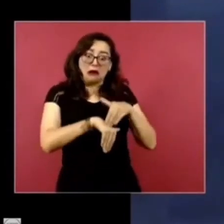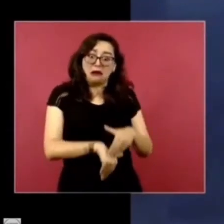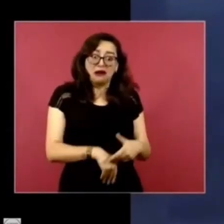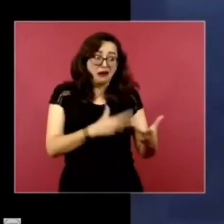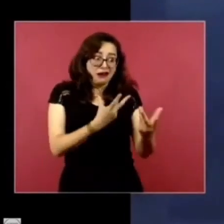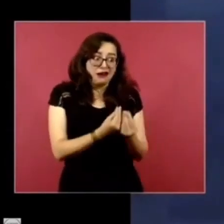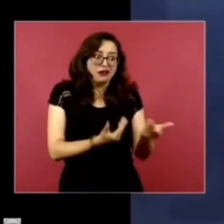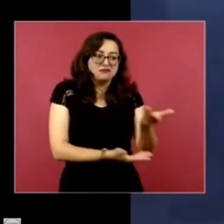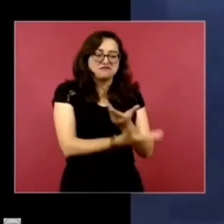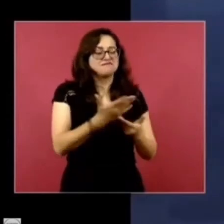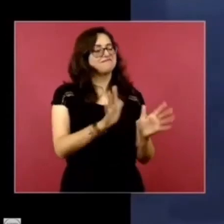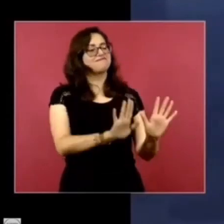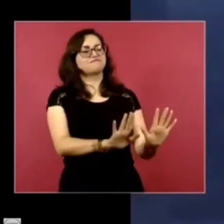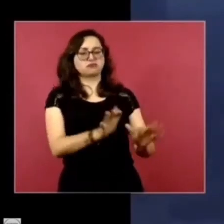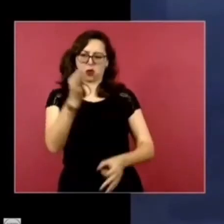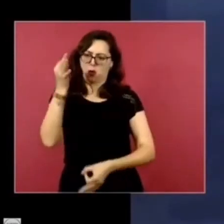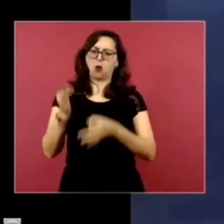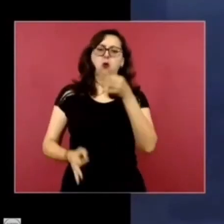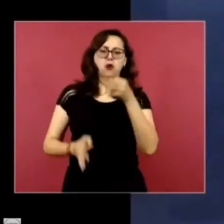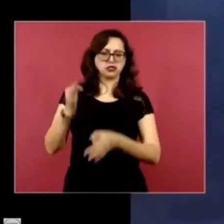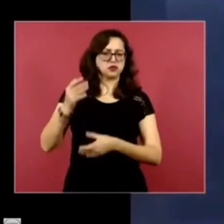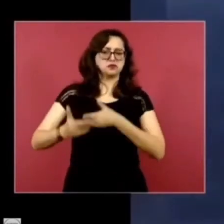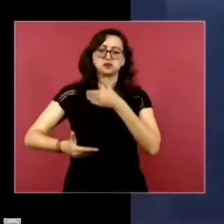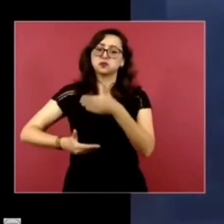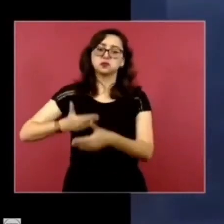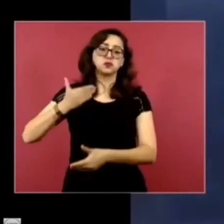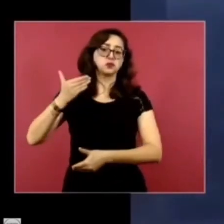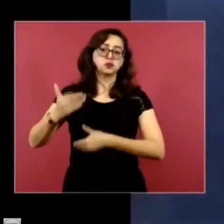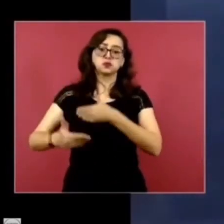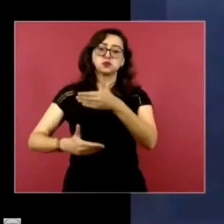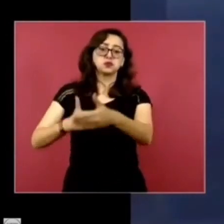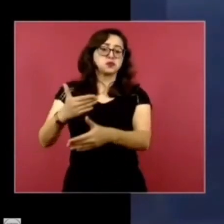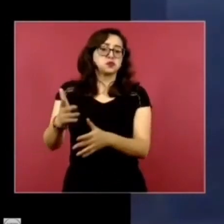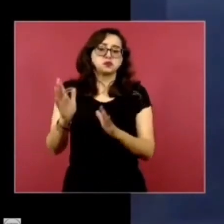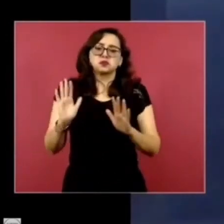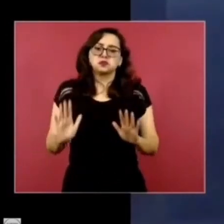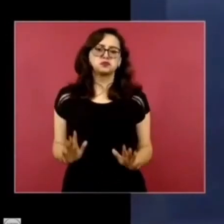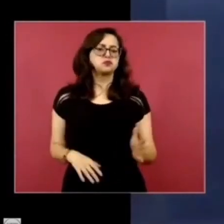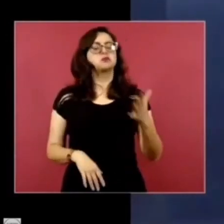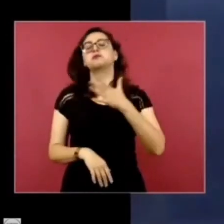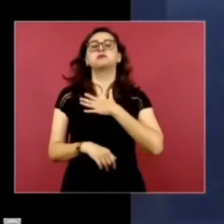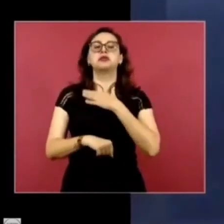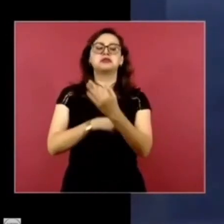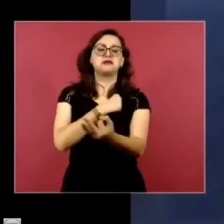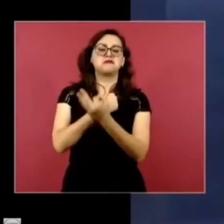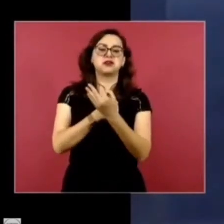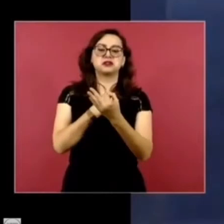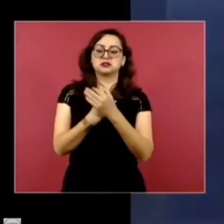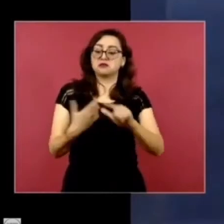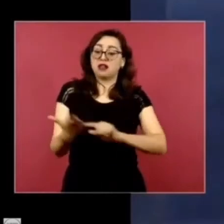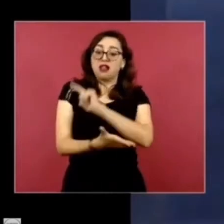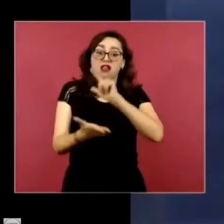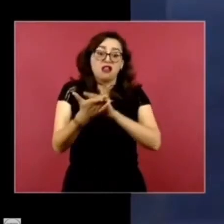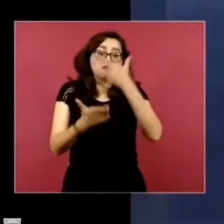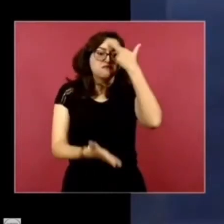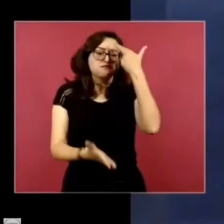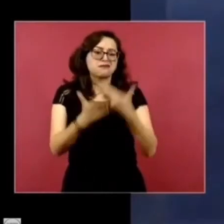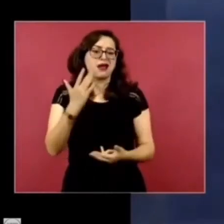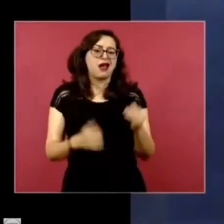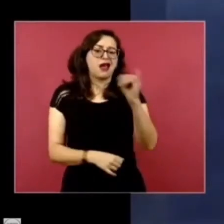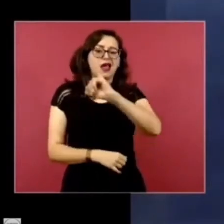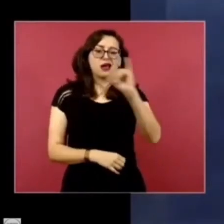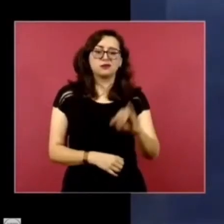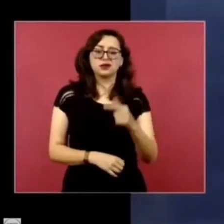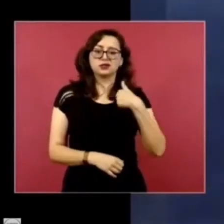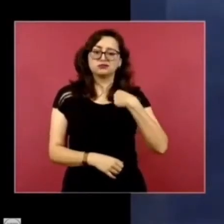seguir el procedimiento, lo estoy haciendo, me voy a defender, tengo mi conciencia tranquila, nunca he violado la ley. Esta es